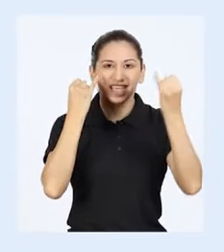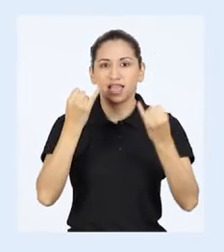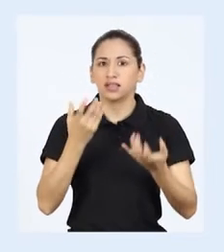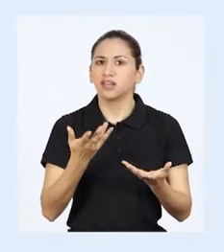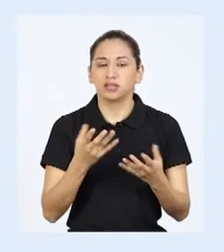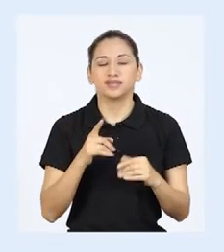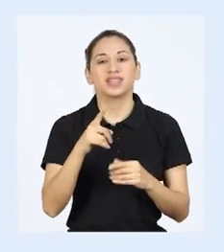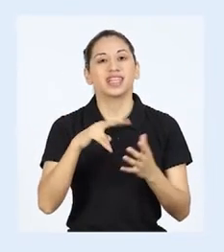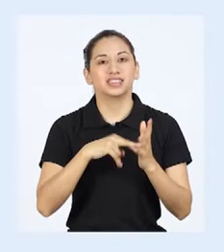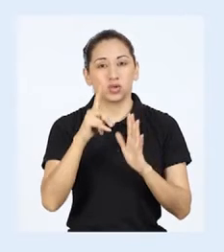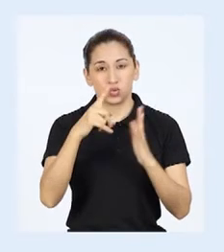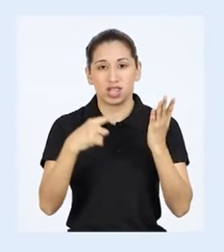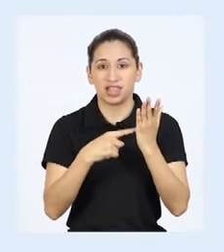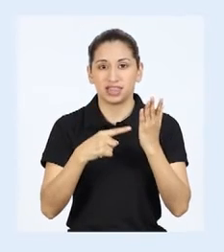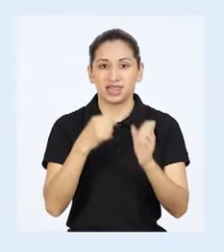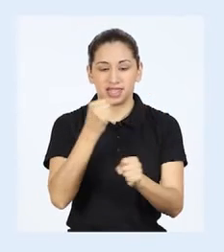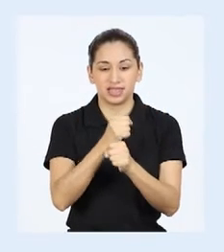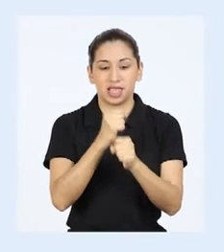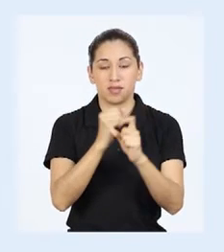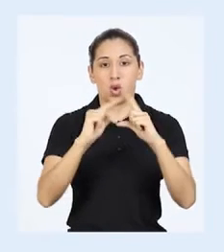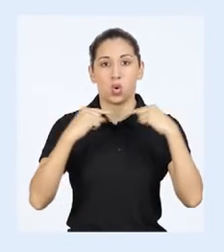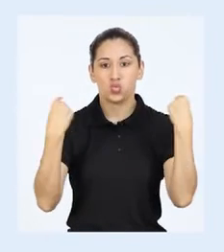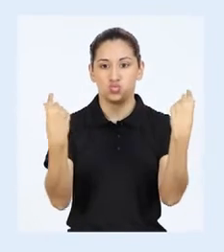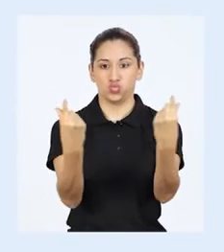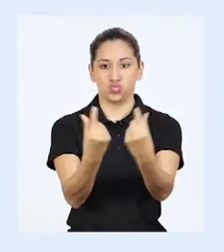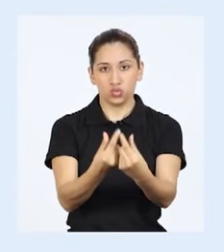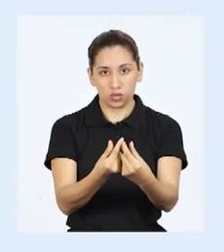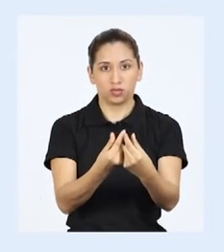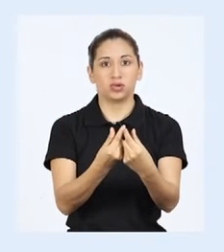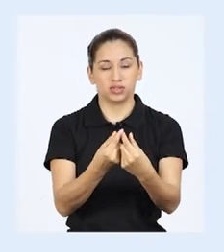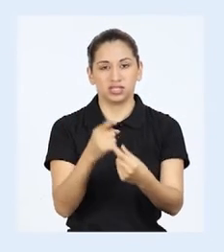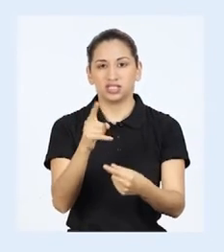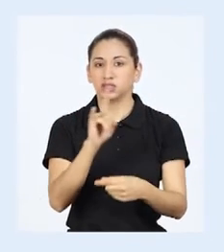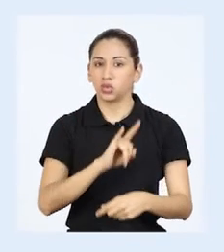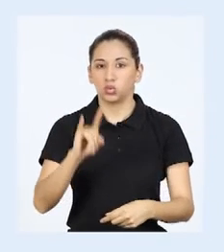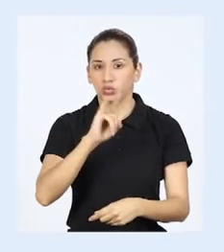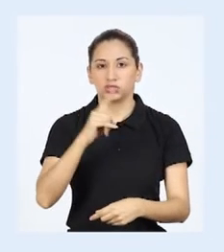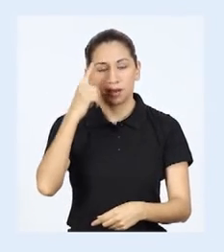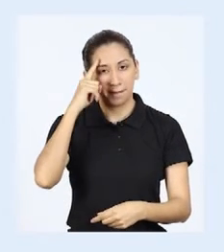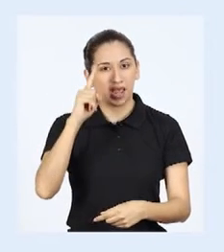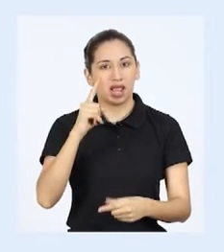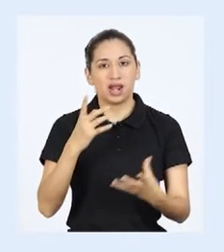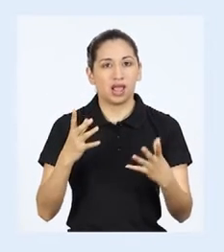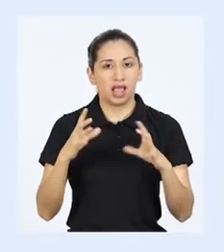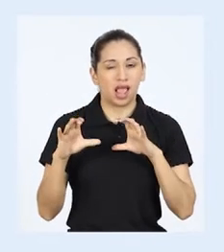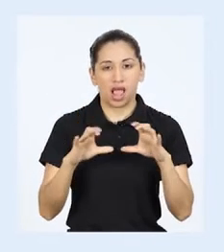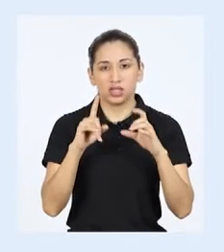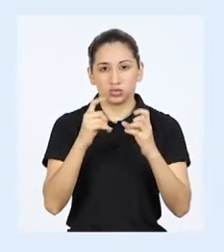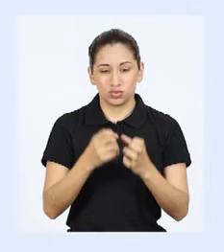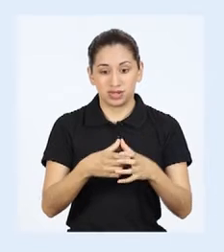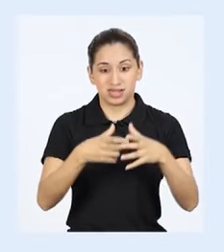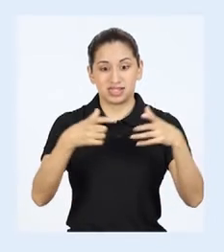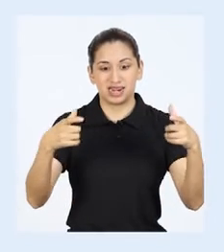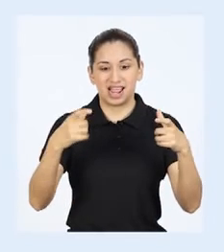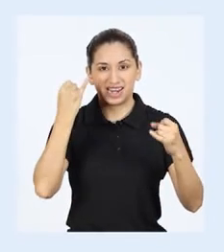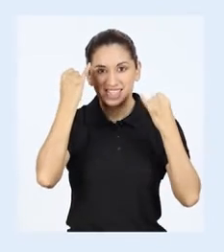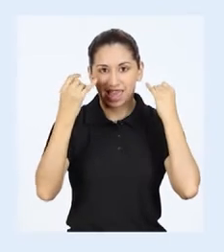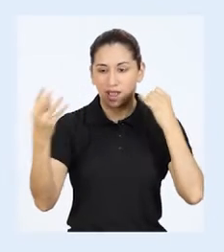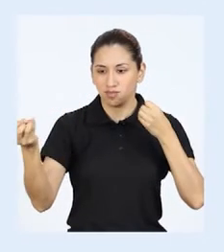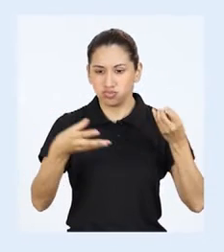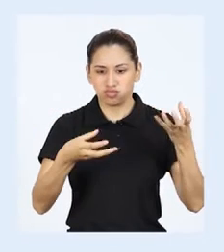técnica que se trabaja grupalmente y sirve para generar una gran cantidad de